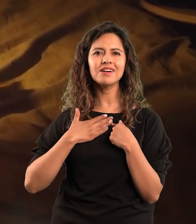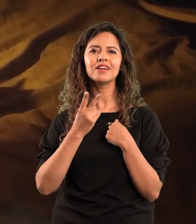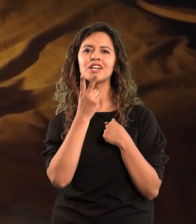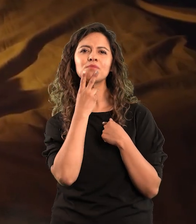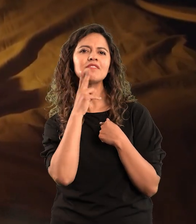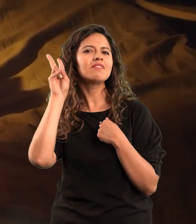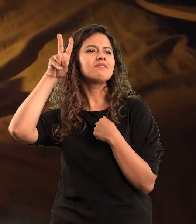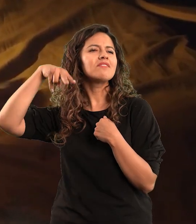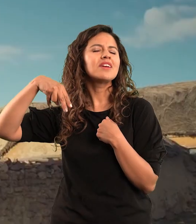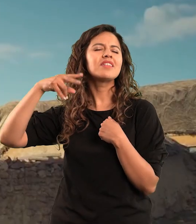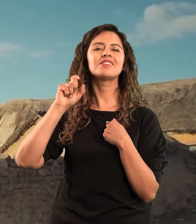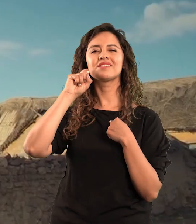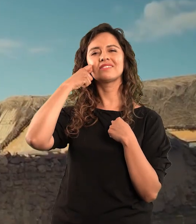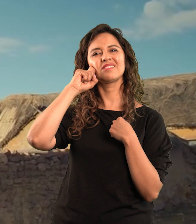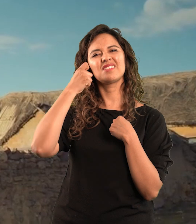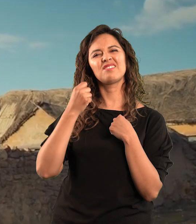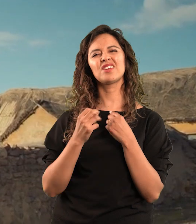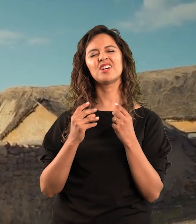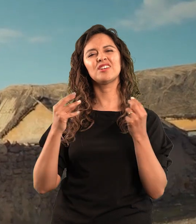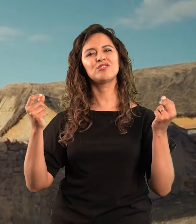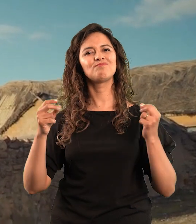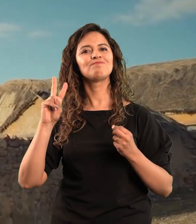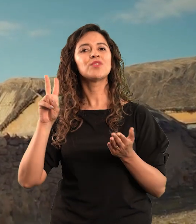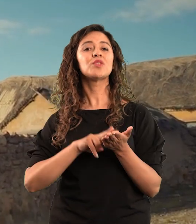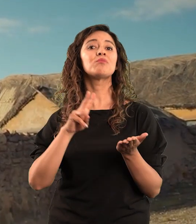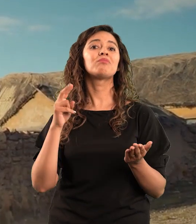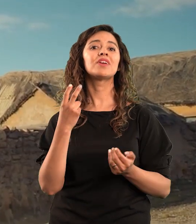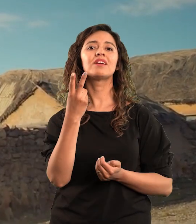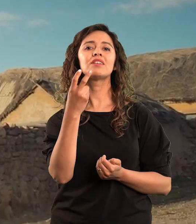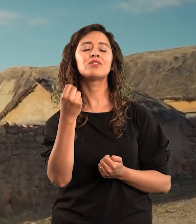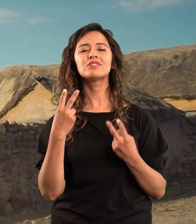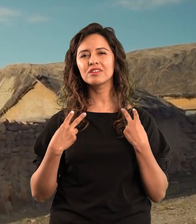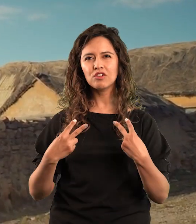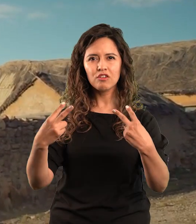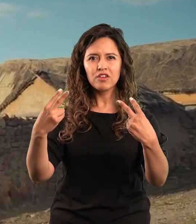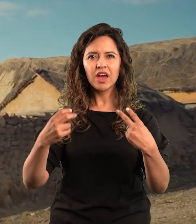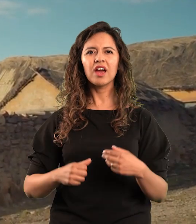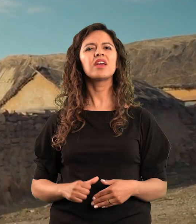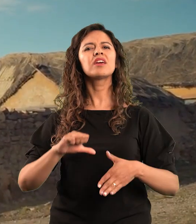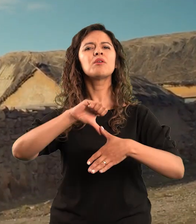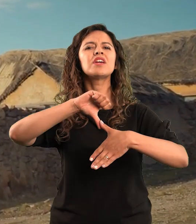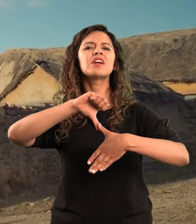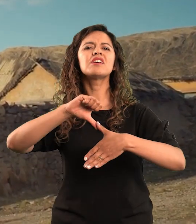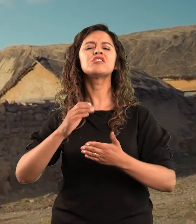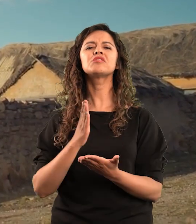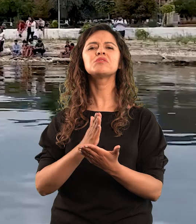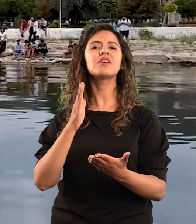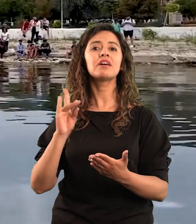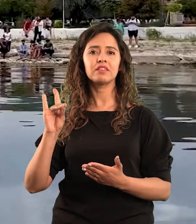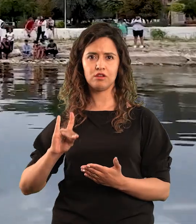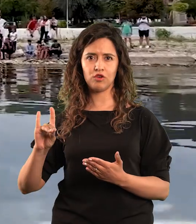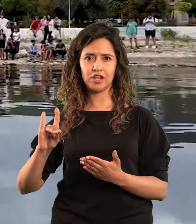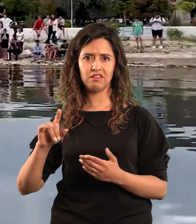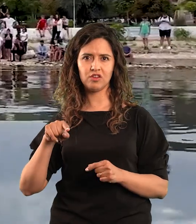perdiendo significado. El 2012, hice un viaje de turista por América del Sur. Así llegué a Bolivia.